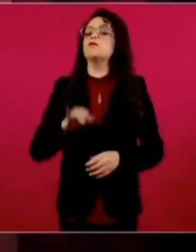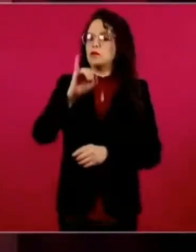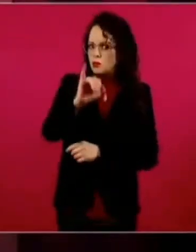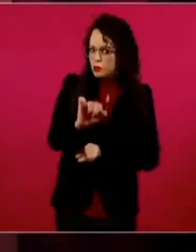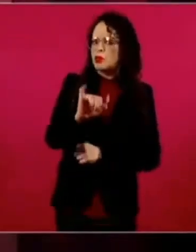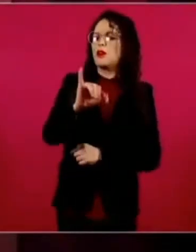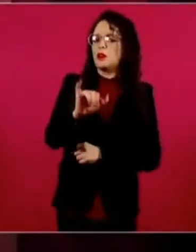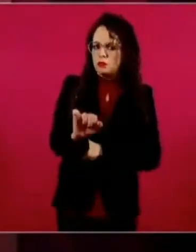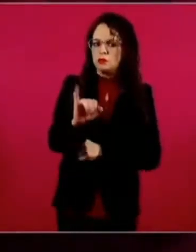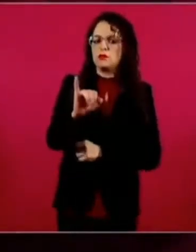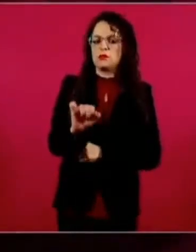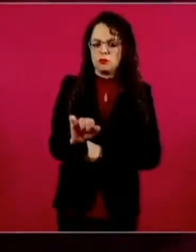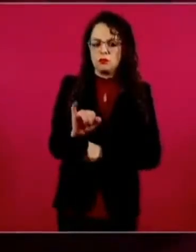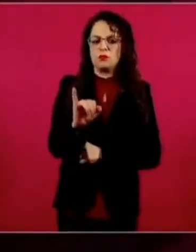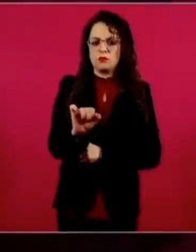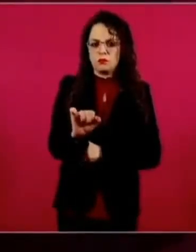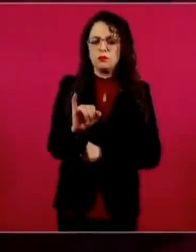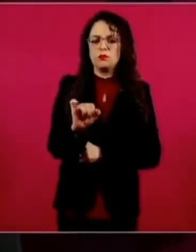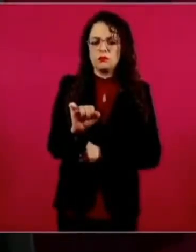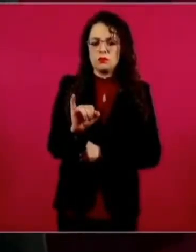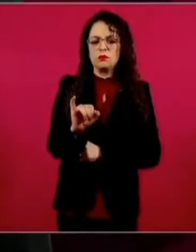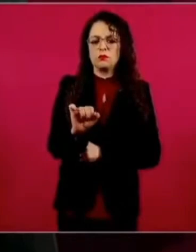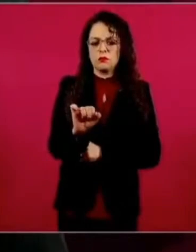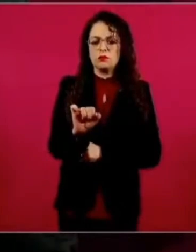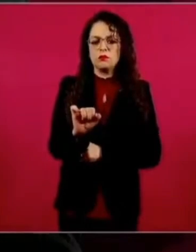¿Por qué no pones la carta esa?